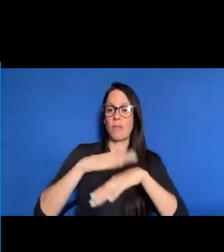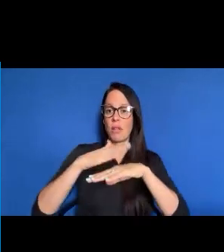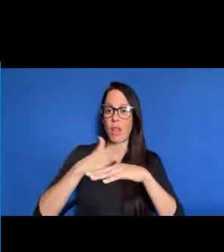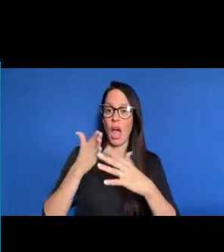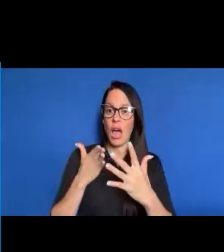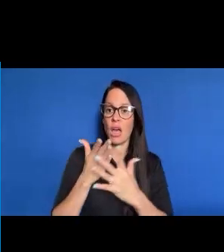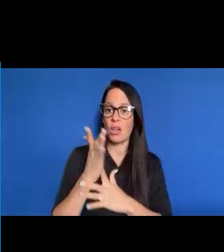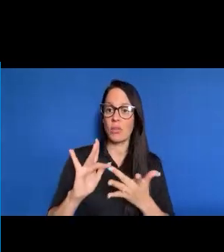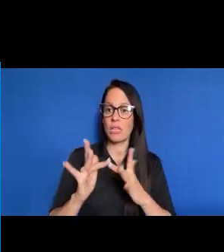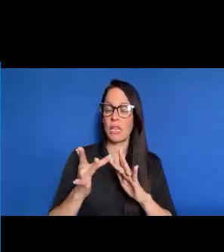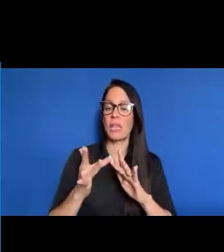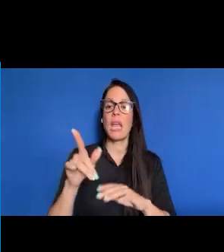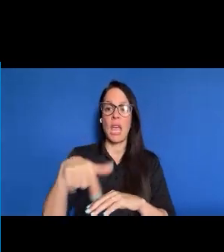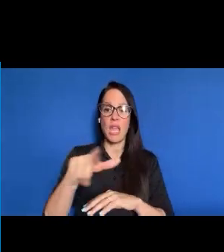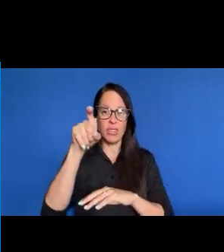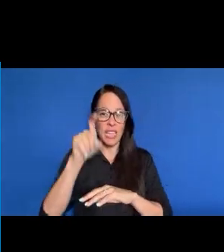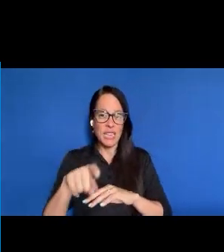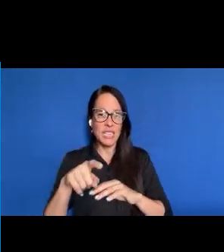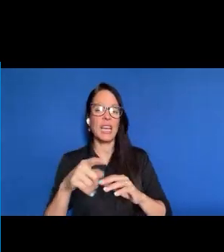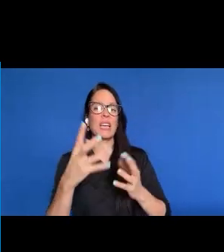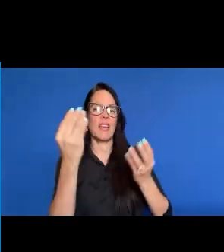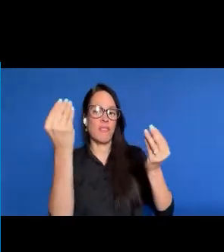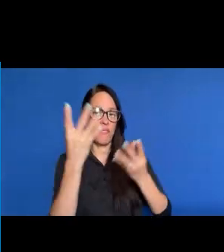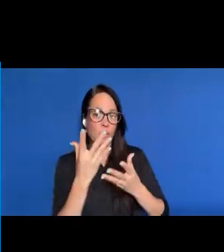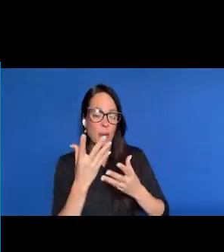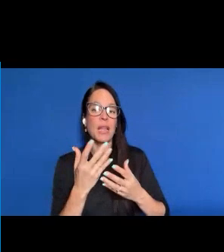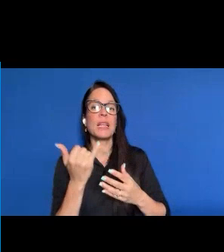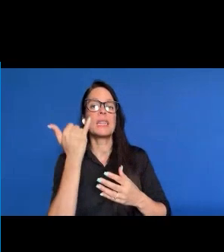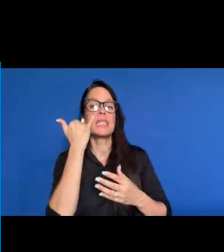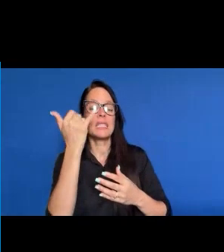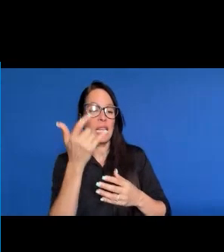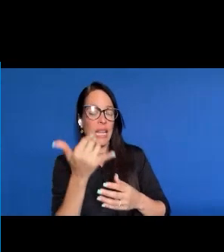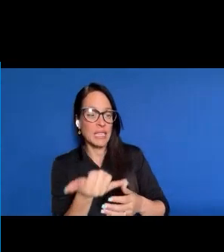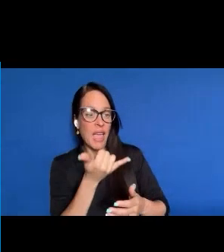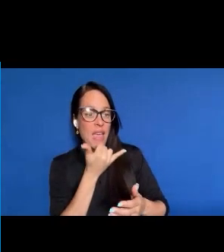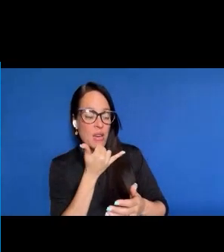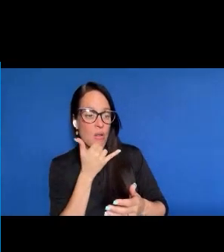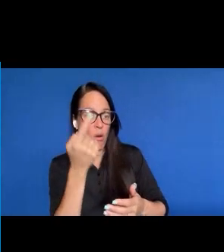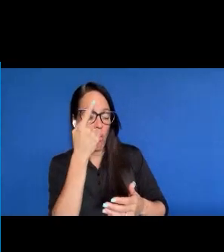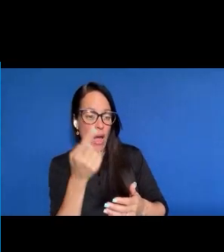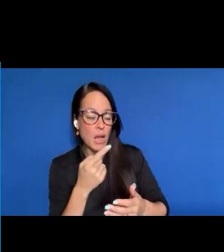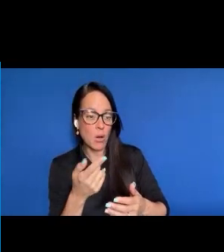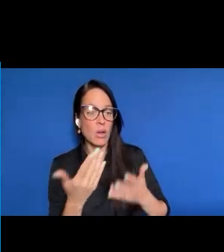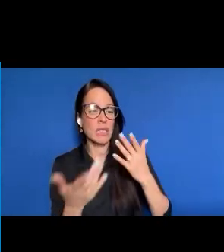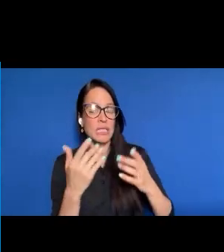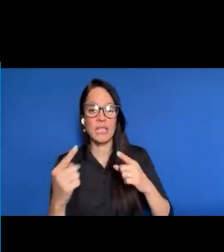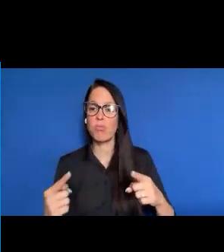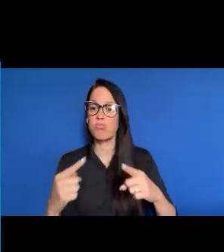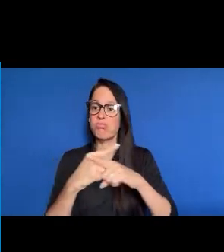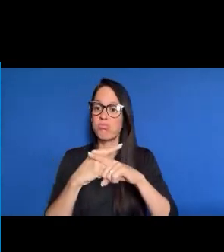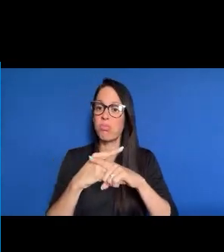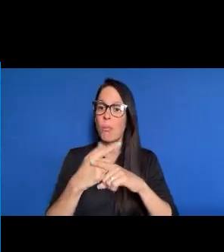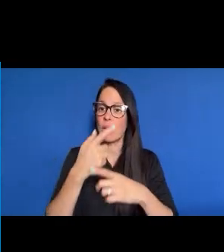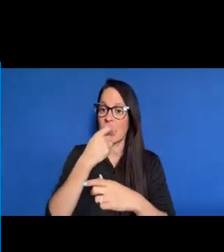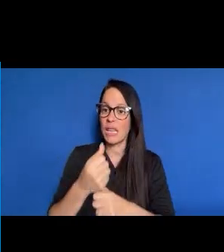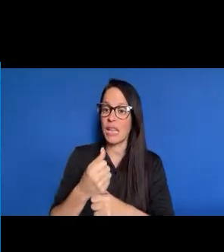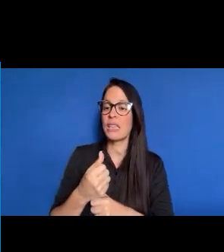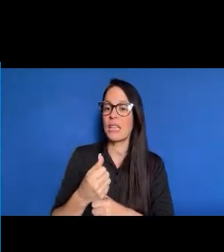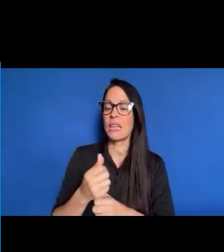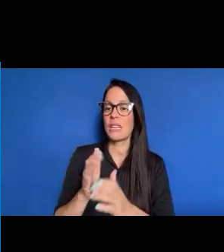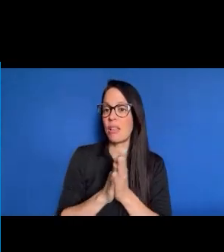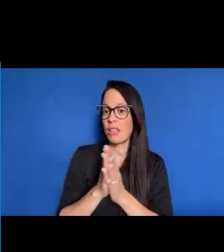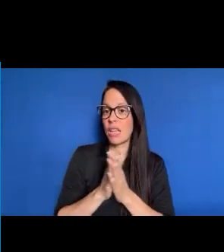pudieran confirmar si identificaban que en su rol de miembro del comité existiese algún tipo de conflicto de interés real o potencial, con alguna entidad, agencia,